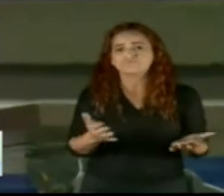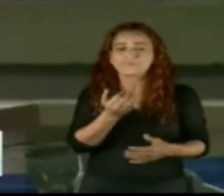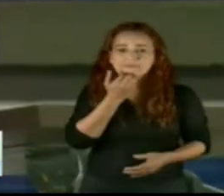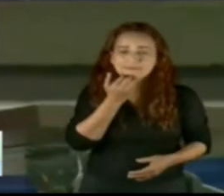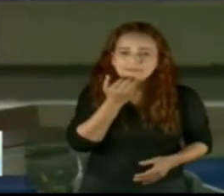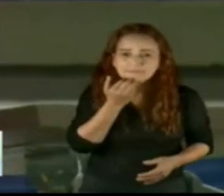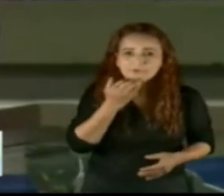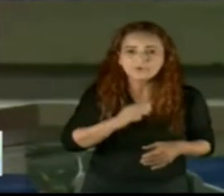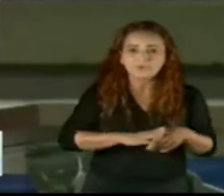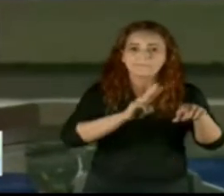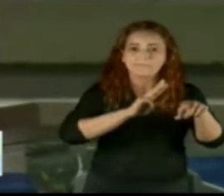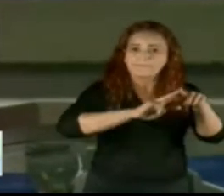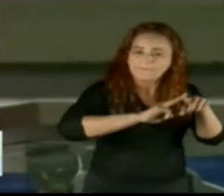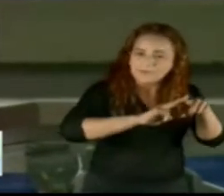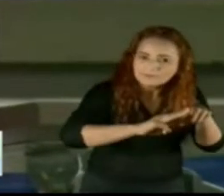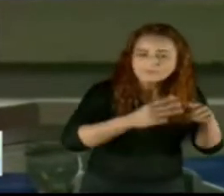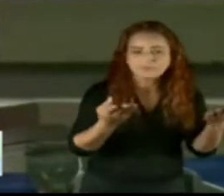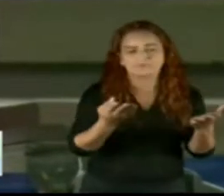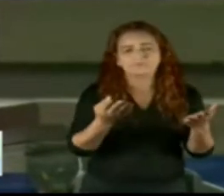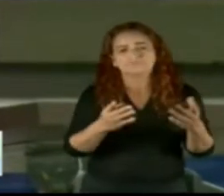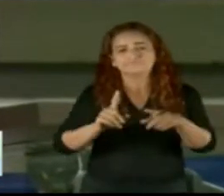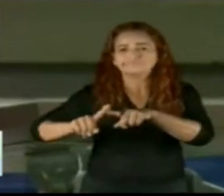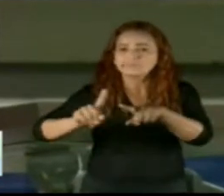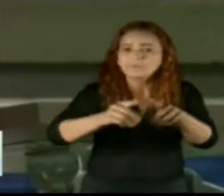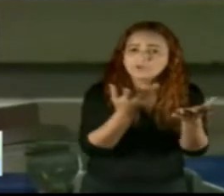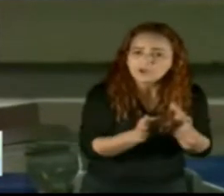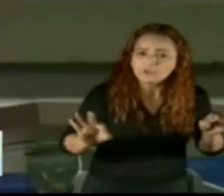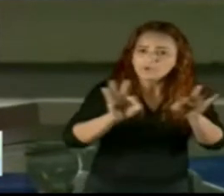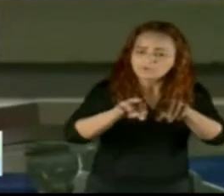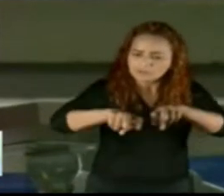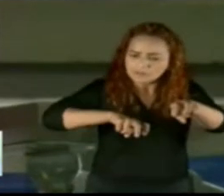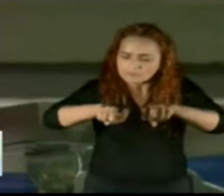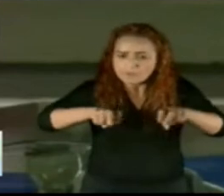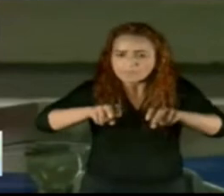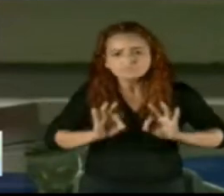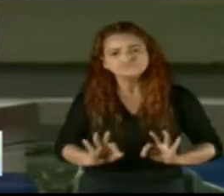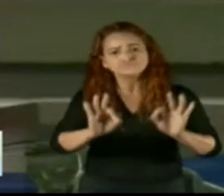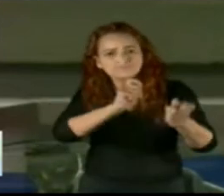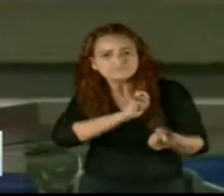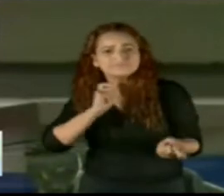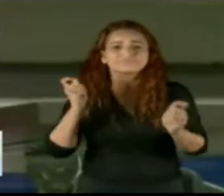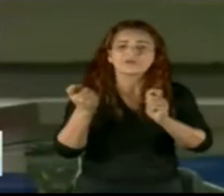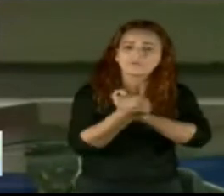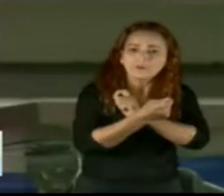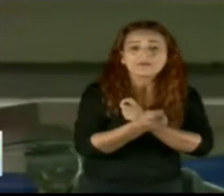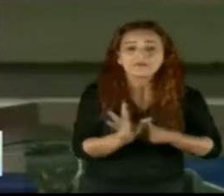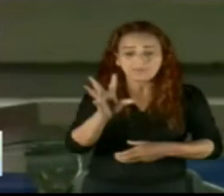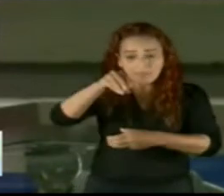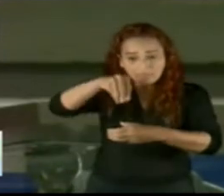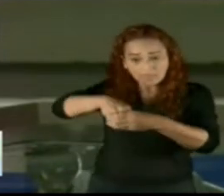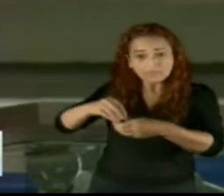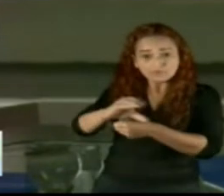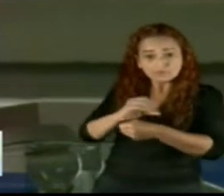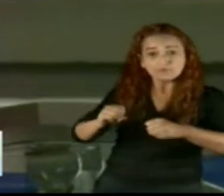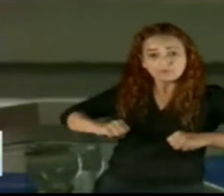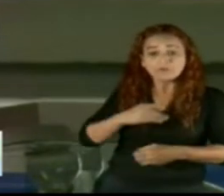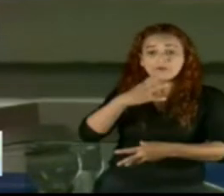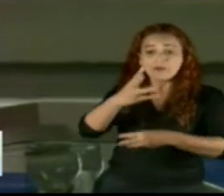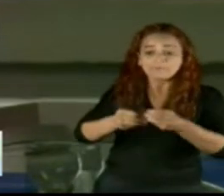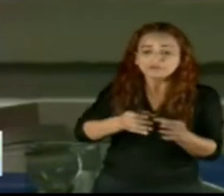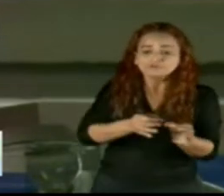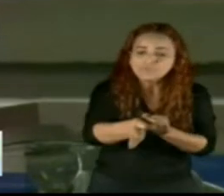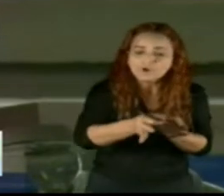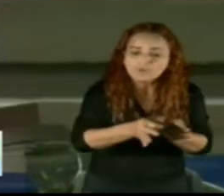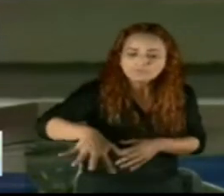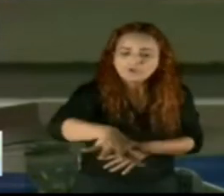Regiotram, Metrocable. Tenemos que mejorar la movilidad, no solamente en la parte interna de Bogotá, sino